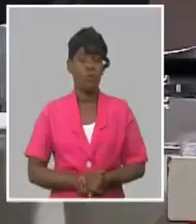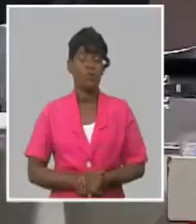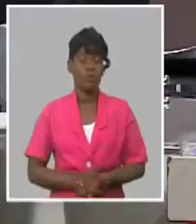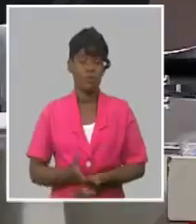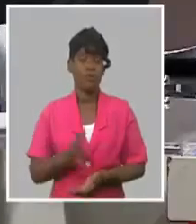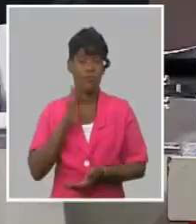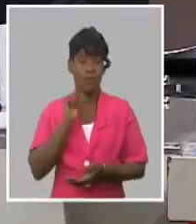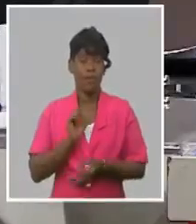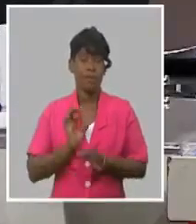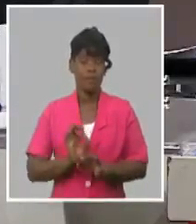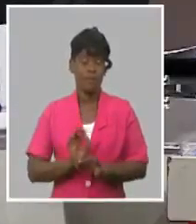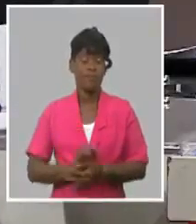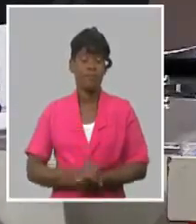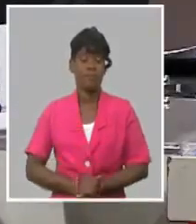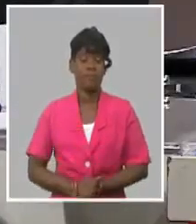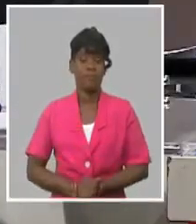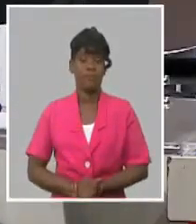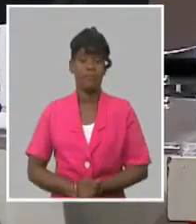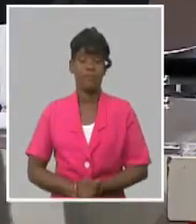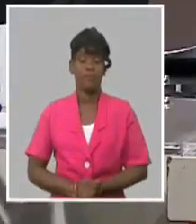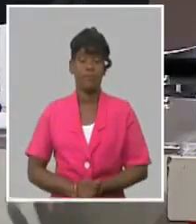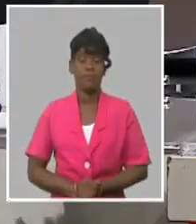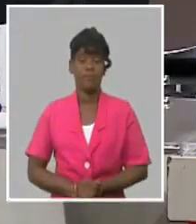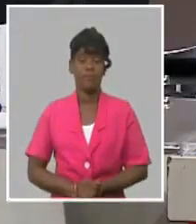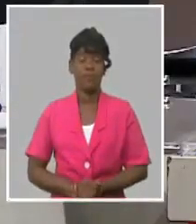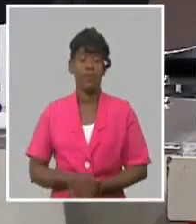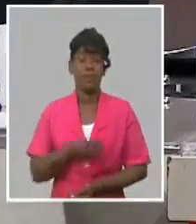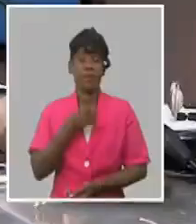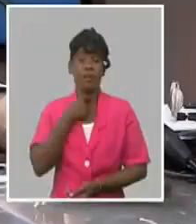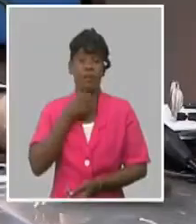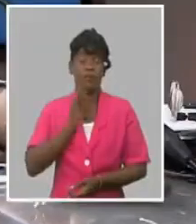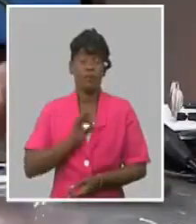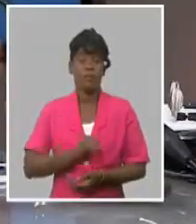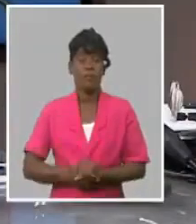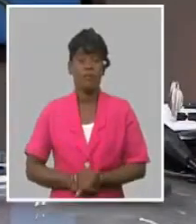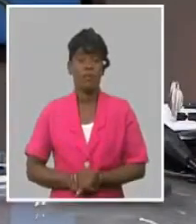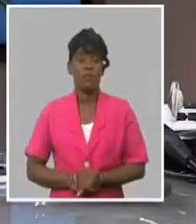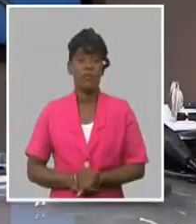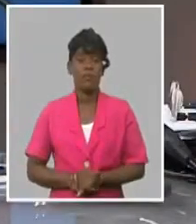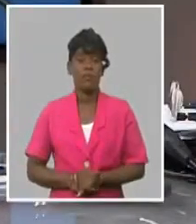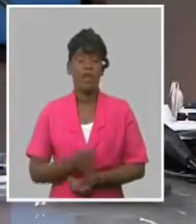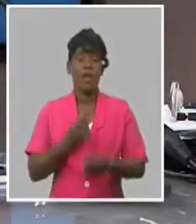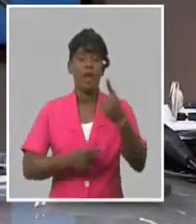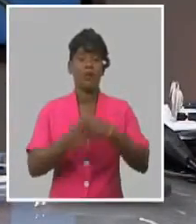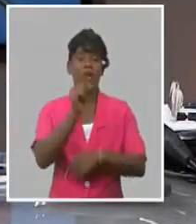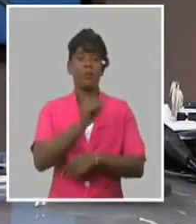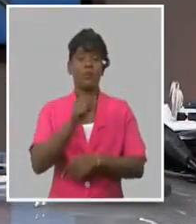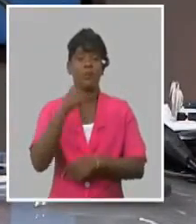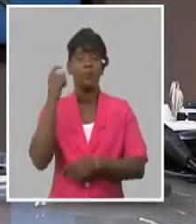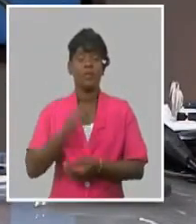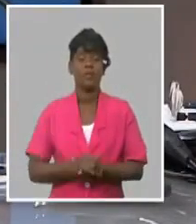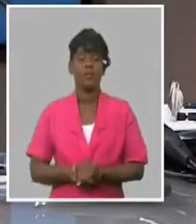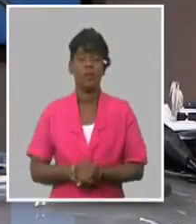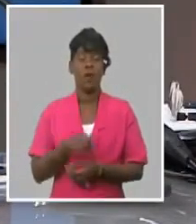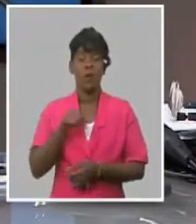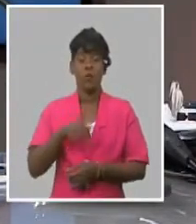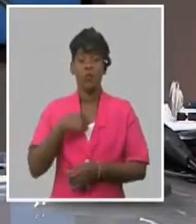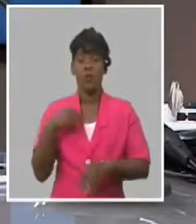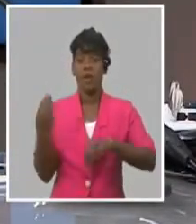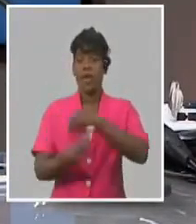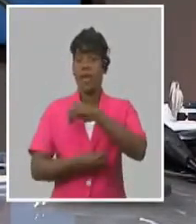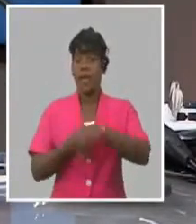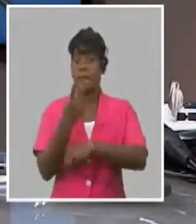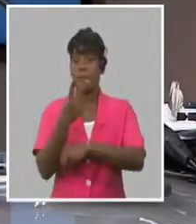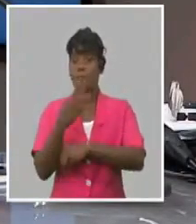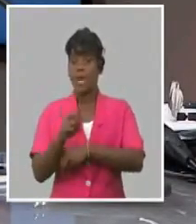Circularon bastante el famoso bastante, 20. No, y con toda lógica, porque si alguien piensa que el tipo de cambio va a ser 20 y hoy el CUC